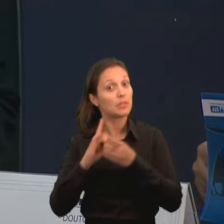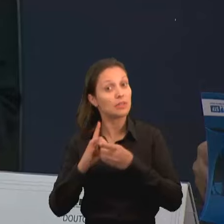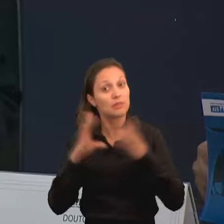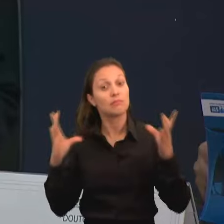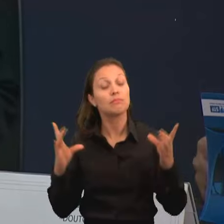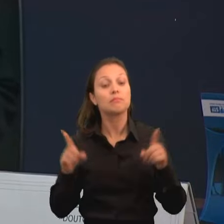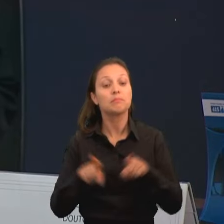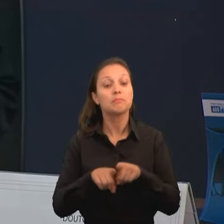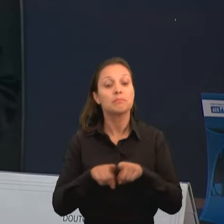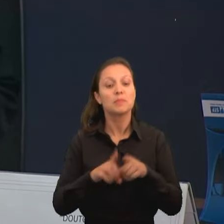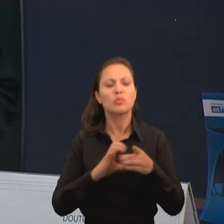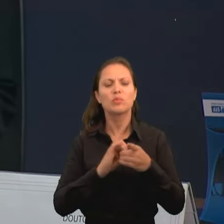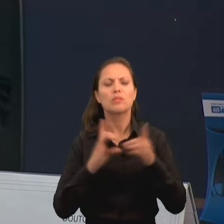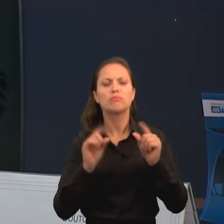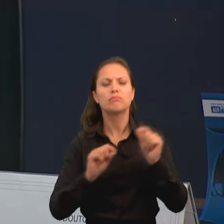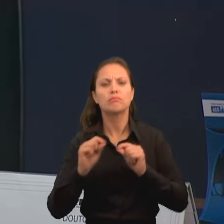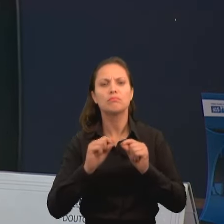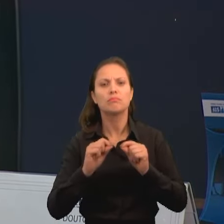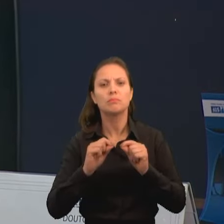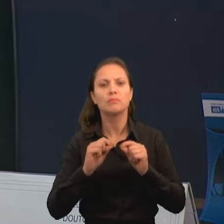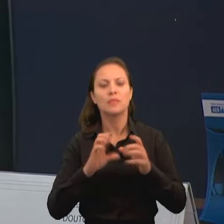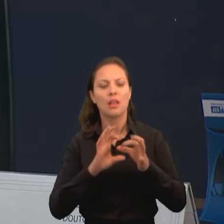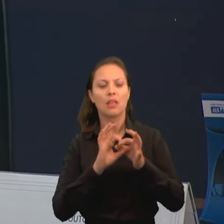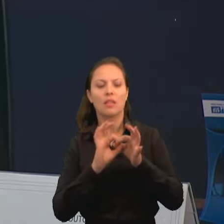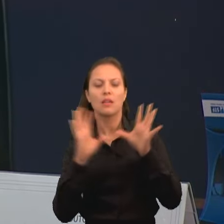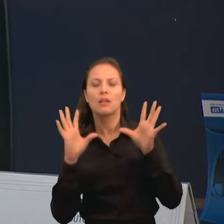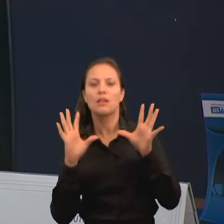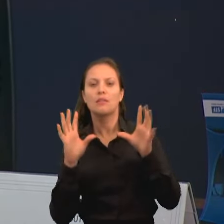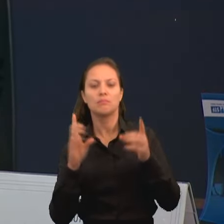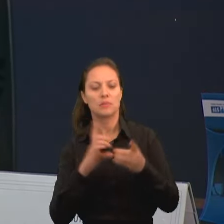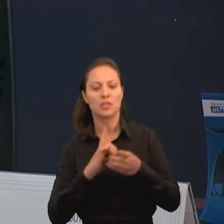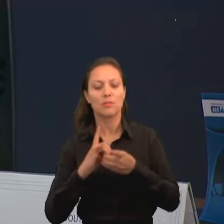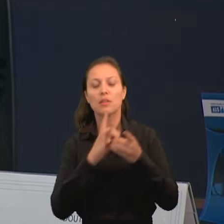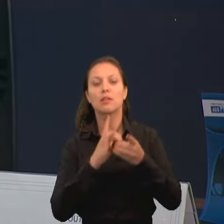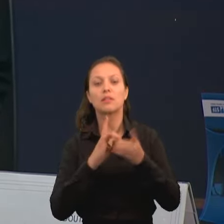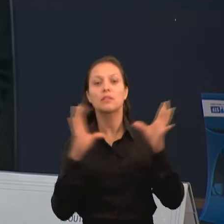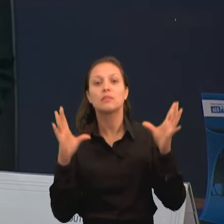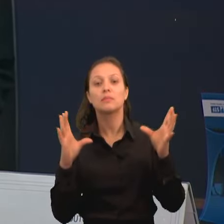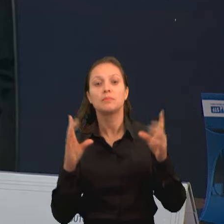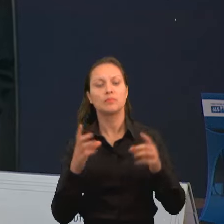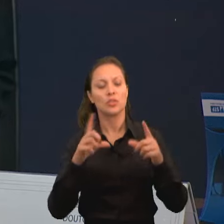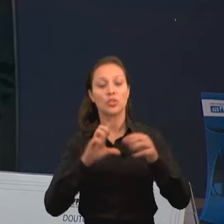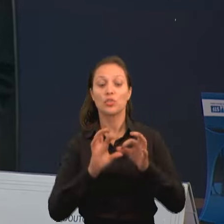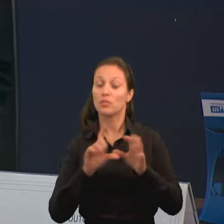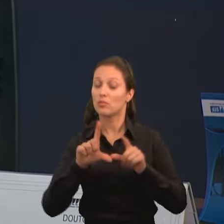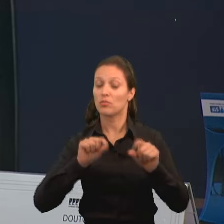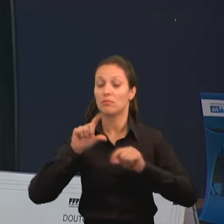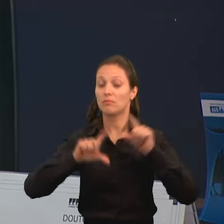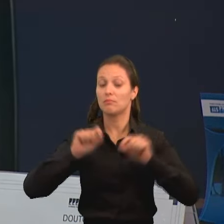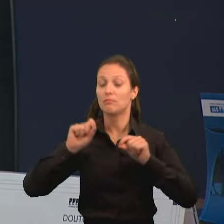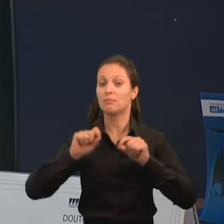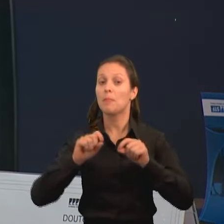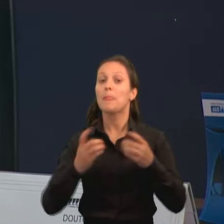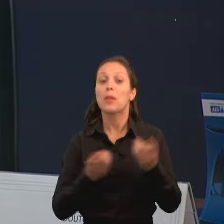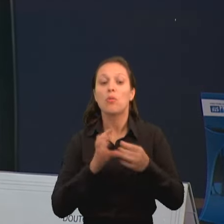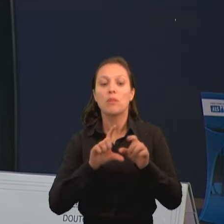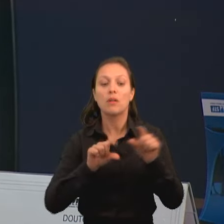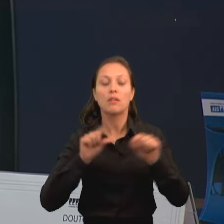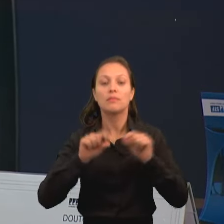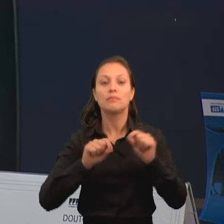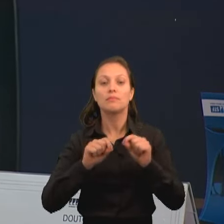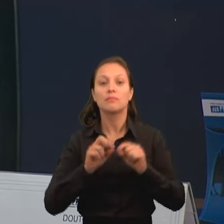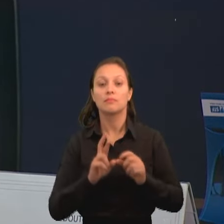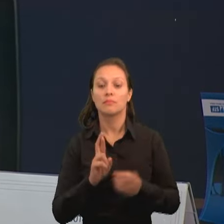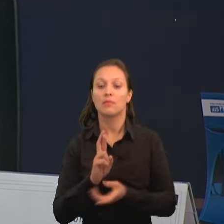riesgo de la democracia, porque la democracia presupone un libre albedrío, la democracia presupone una libre elección, y